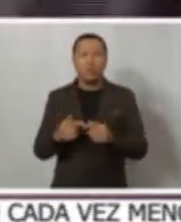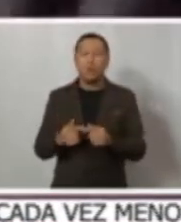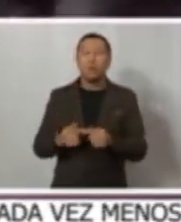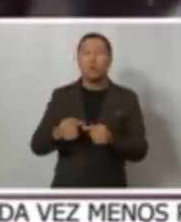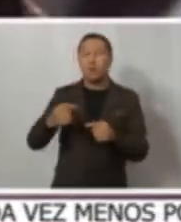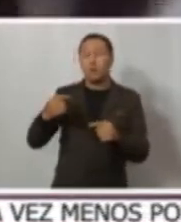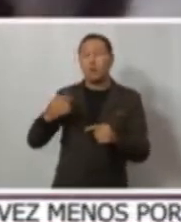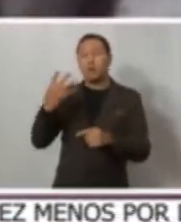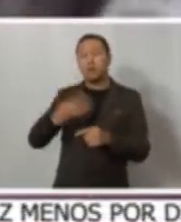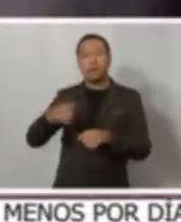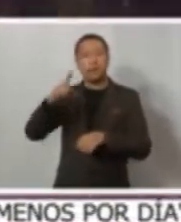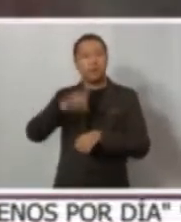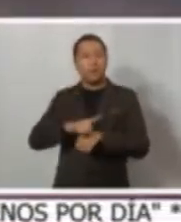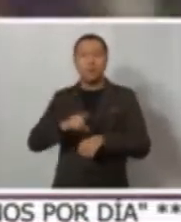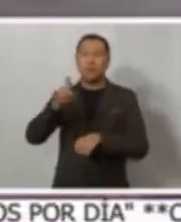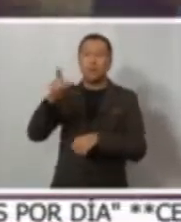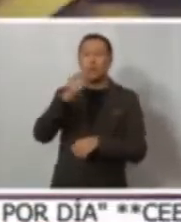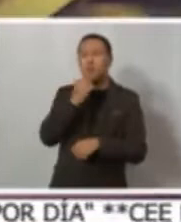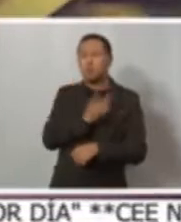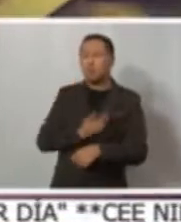en contra de Victoriano Huerta.